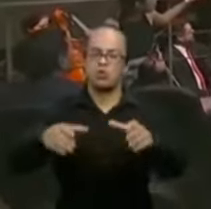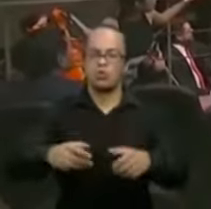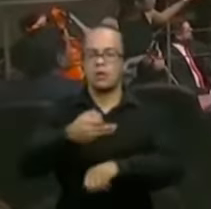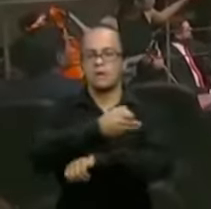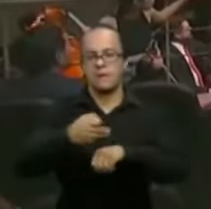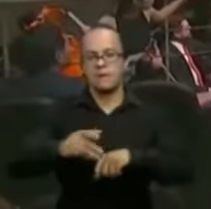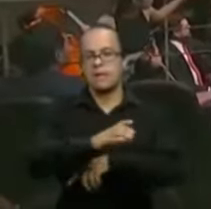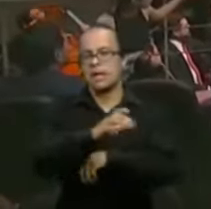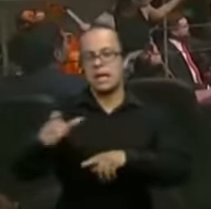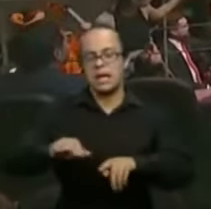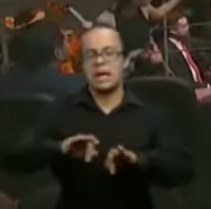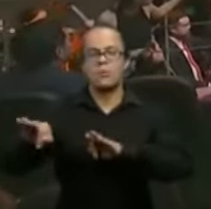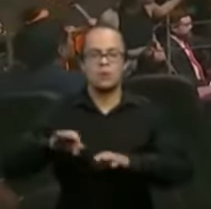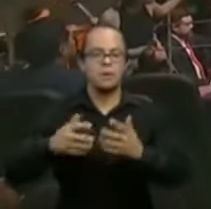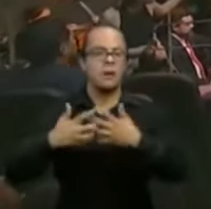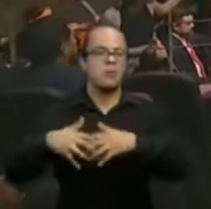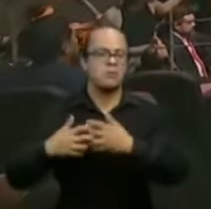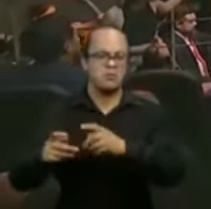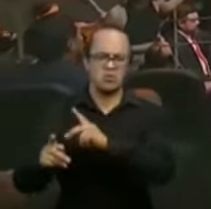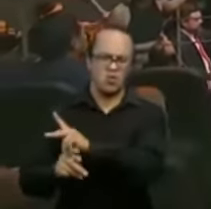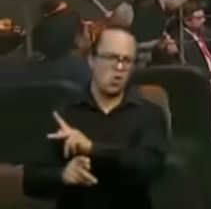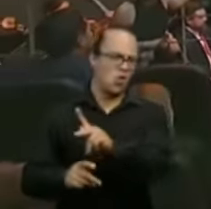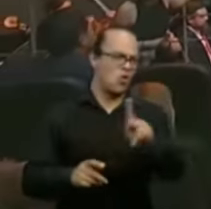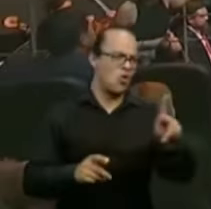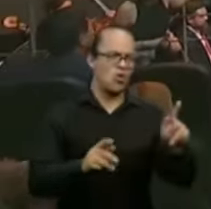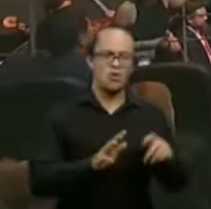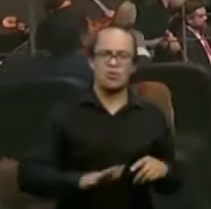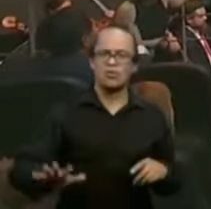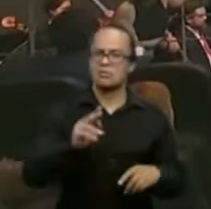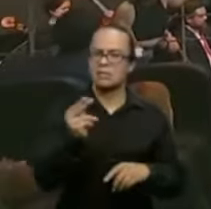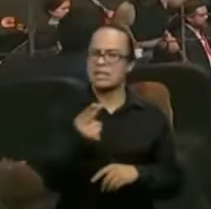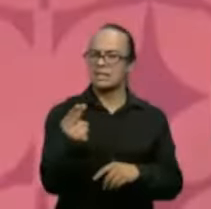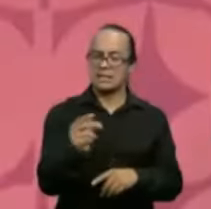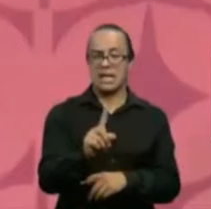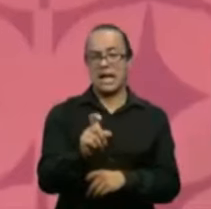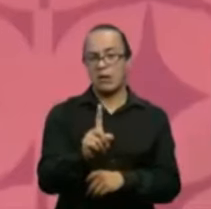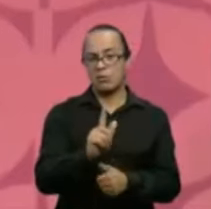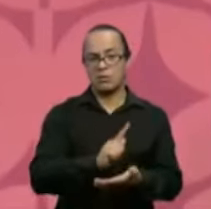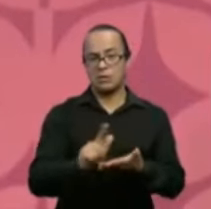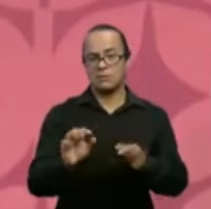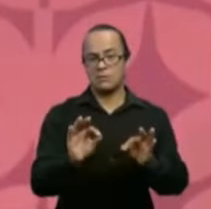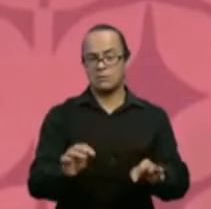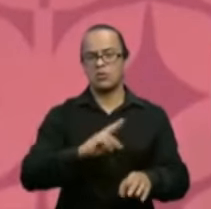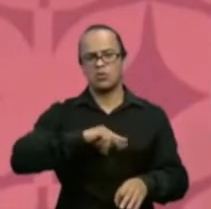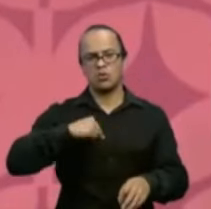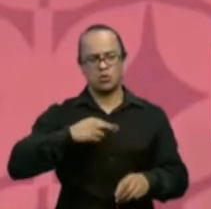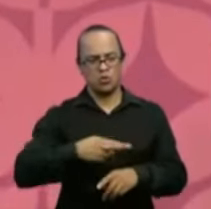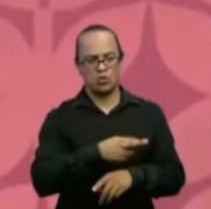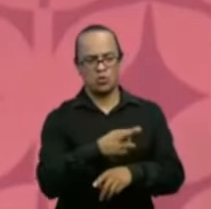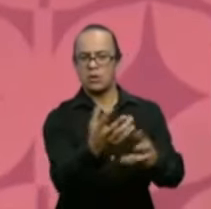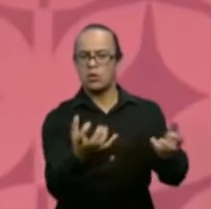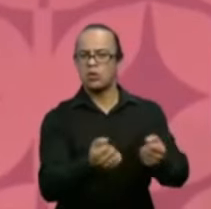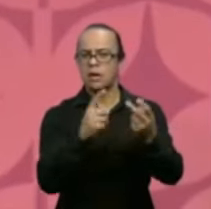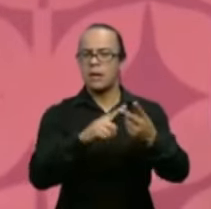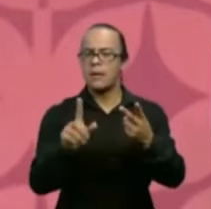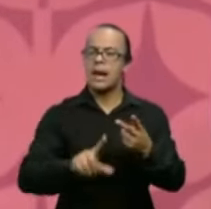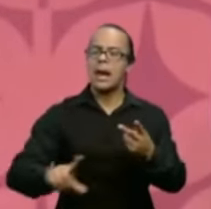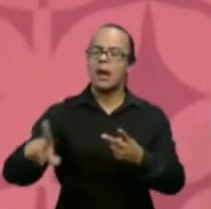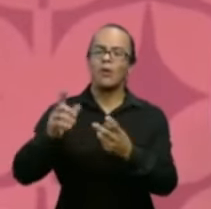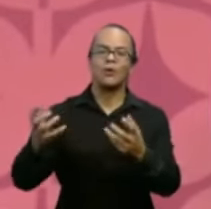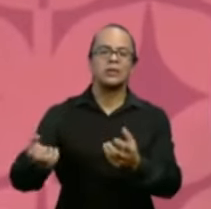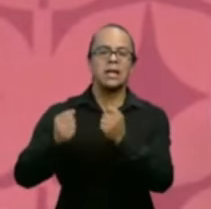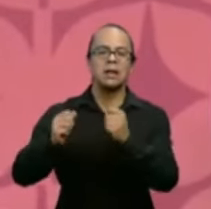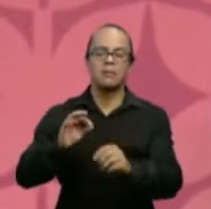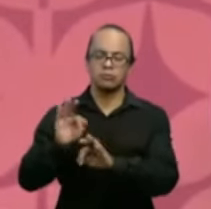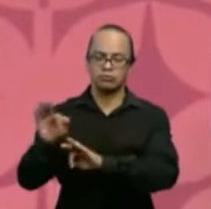familias, campo, industrias, todos y todos necesitamos de este líquido para vivir. Rescataremos ríos y humedales,